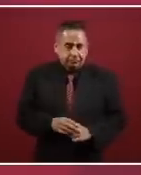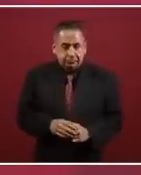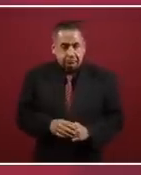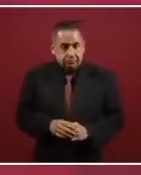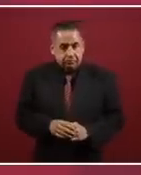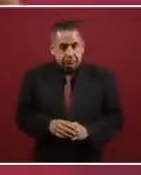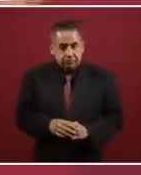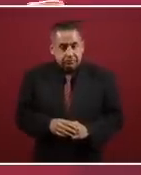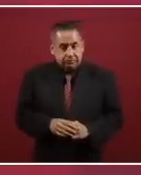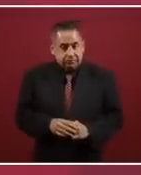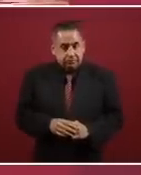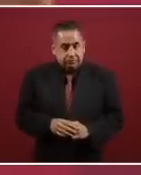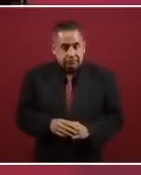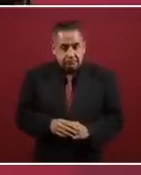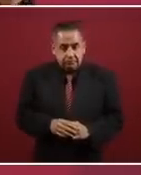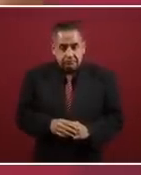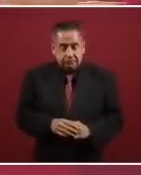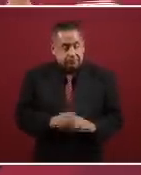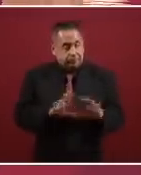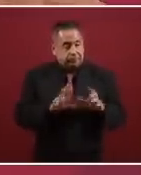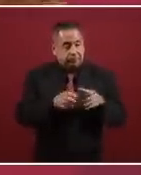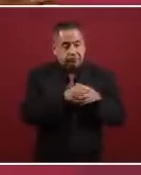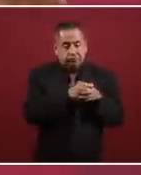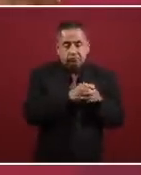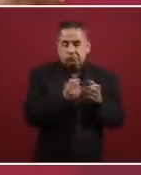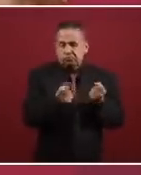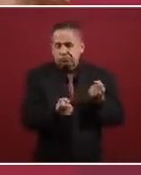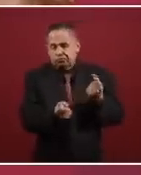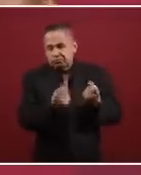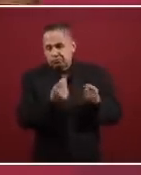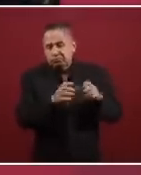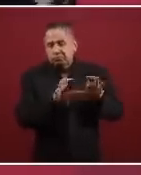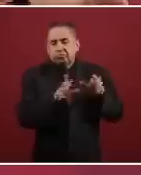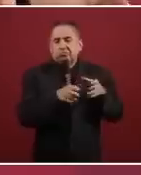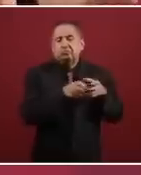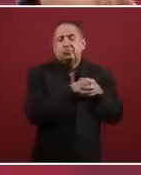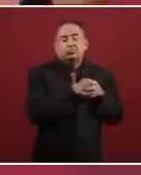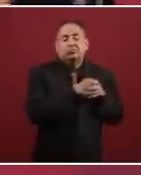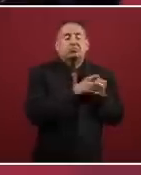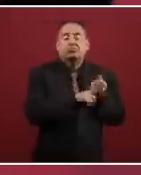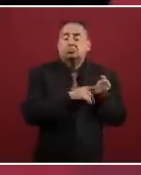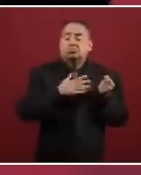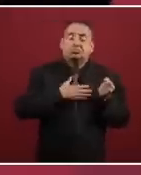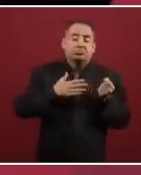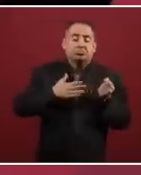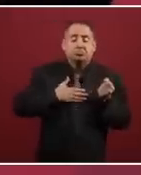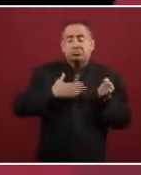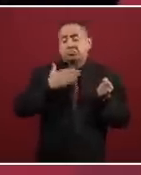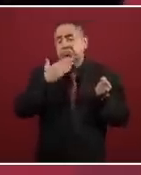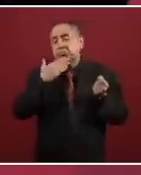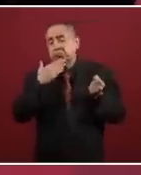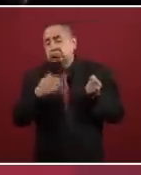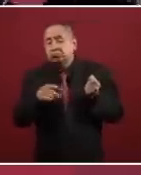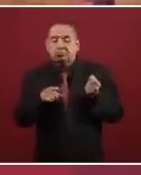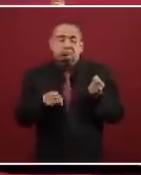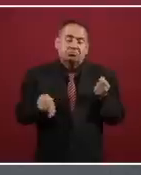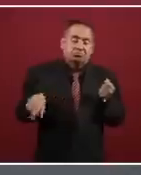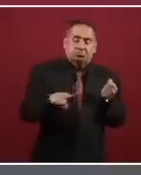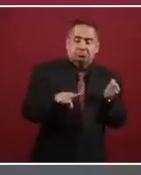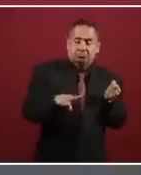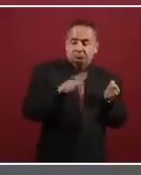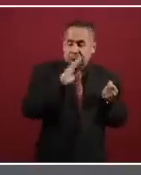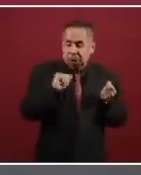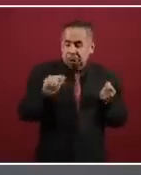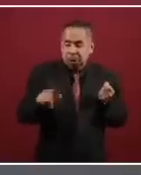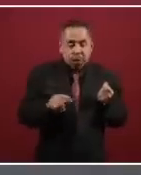los puros y santos eran los de la